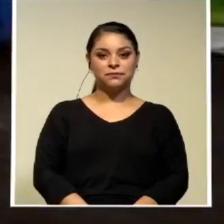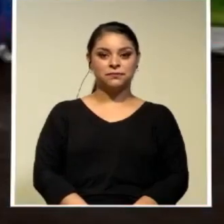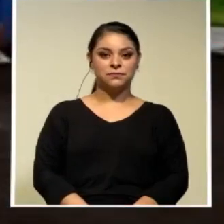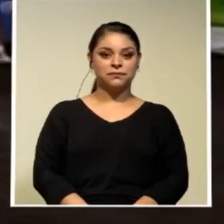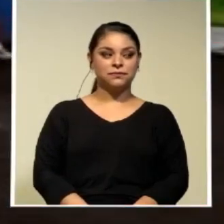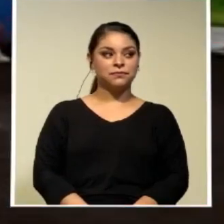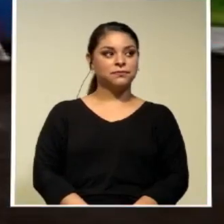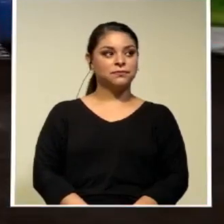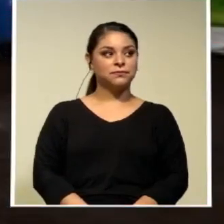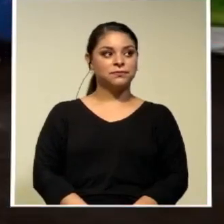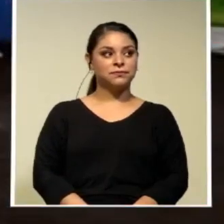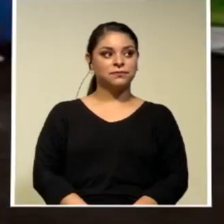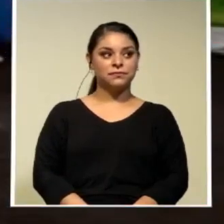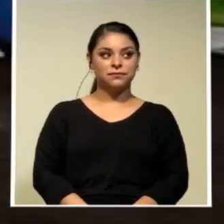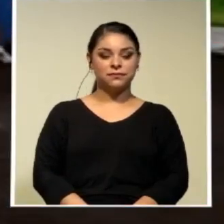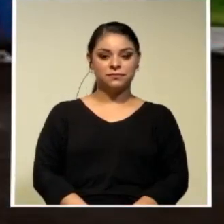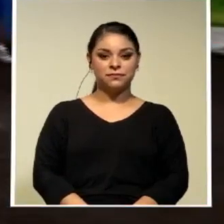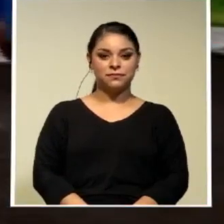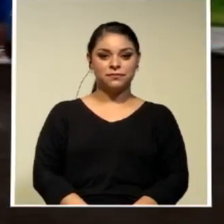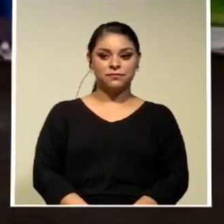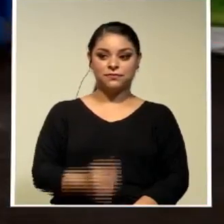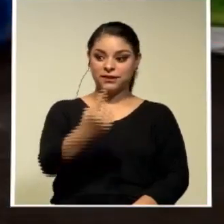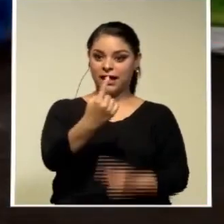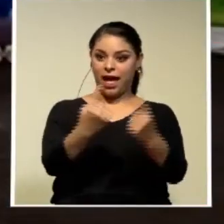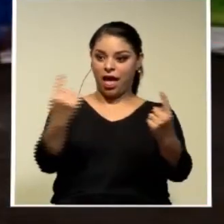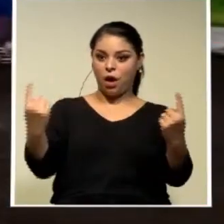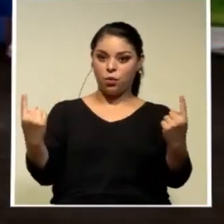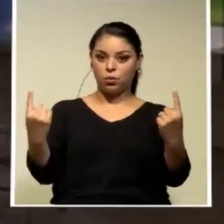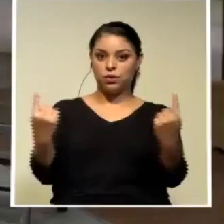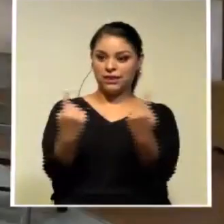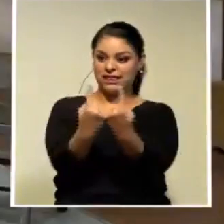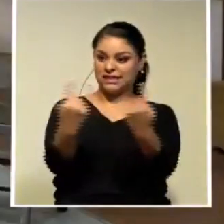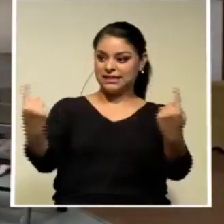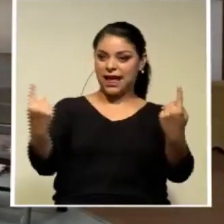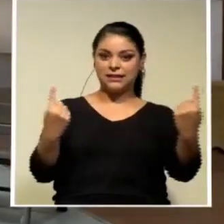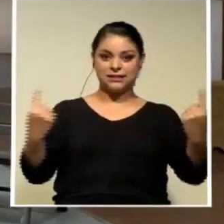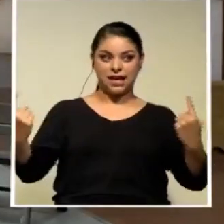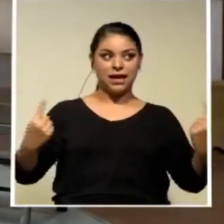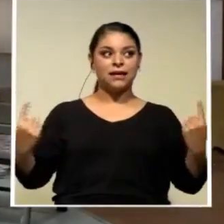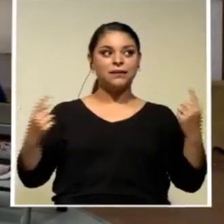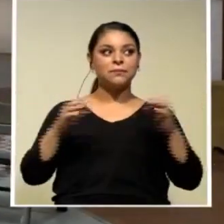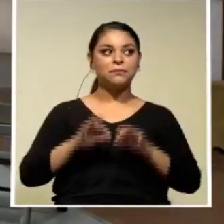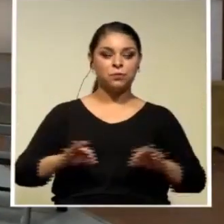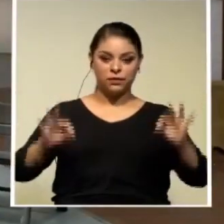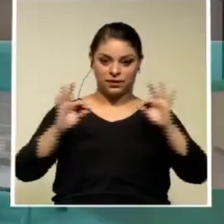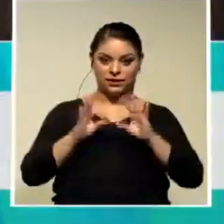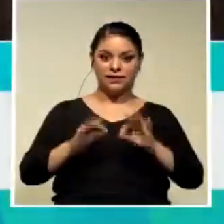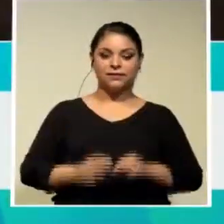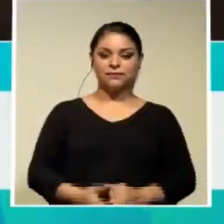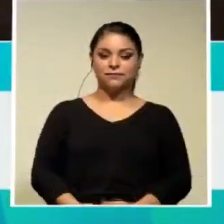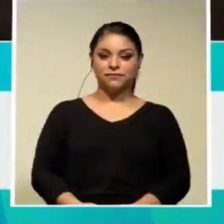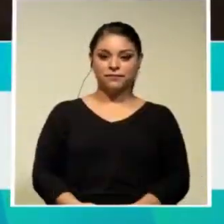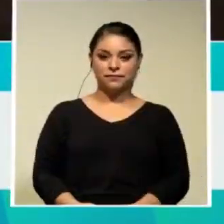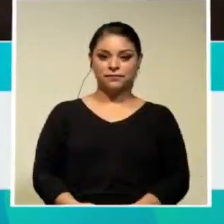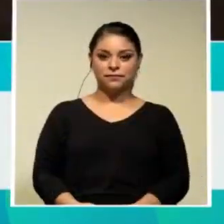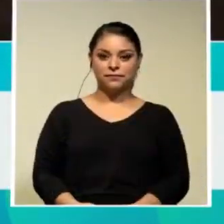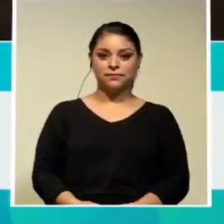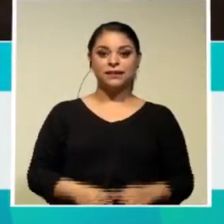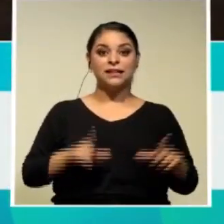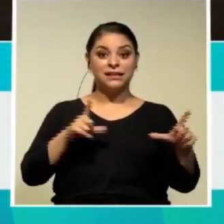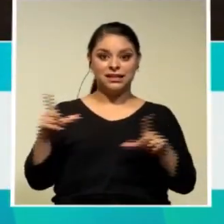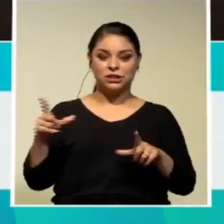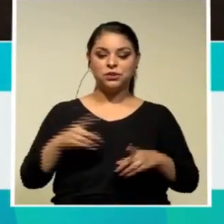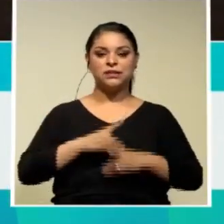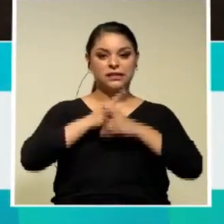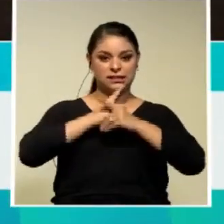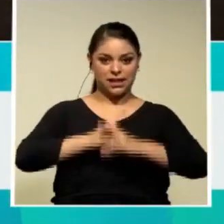¡Eso! Cada uno en su punto, mantengan la distancia, que eso es importante, eso es. ¡Listo,